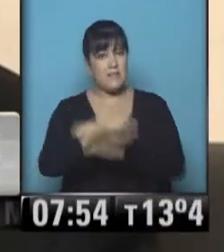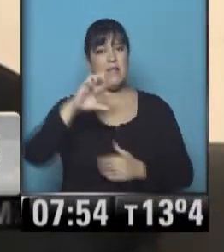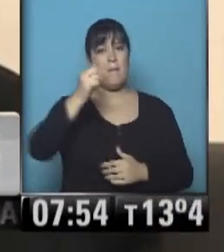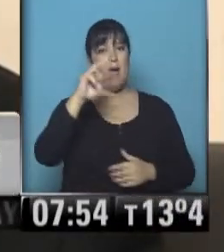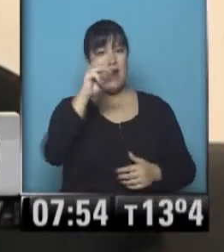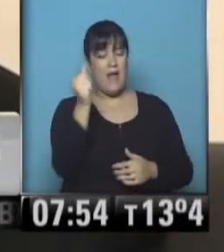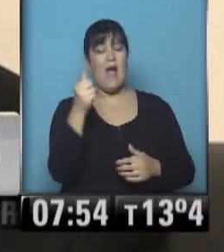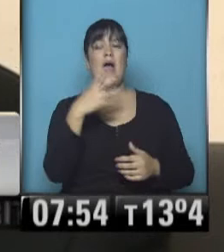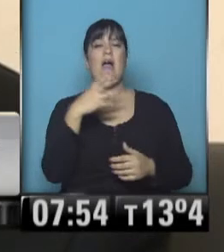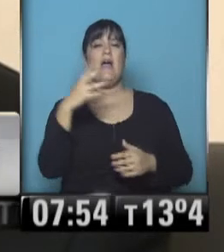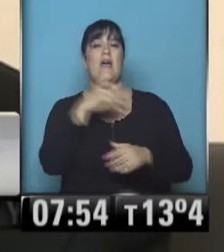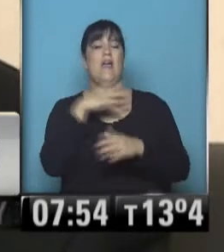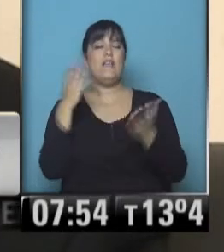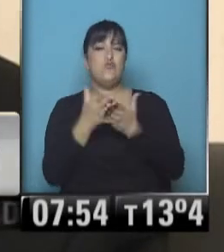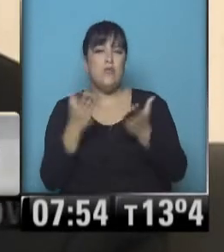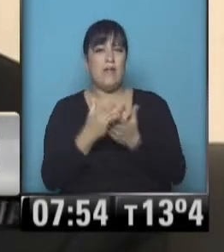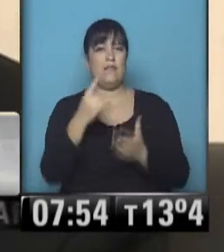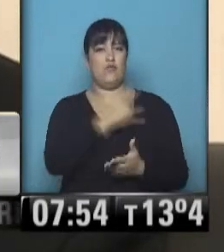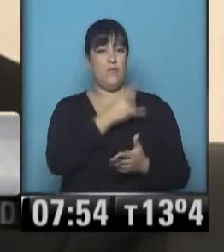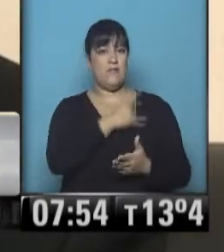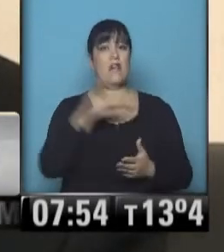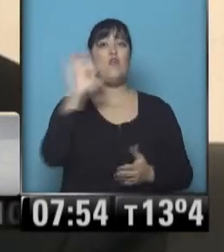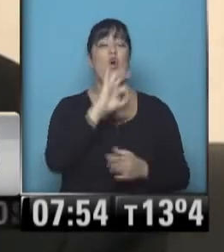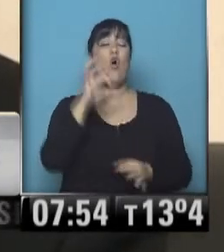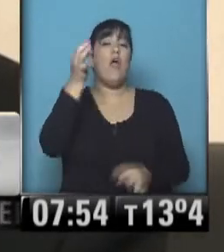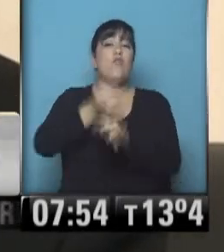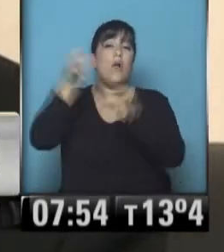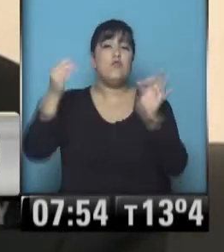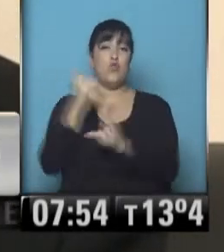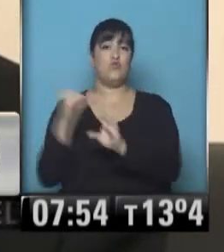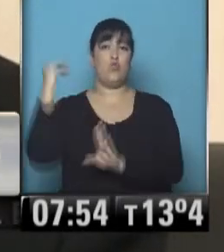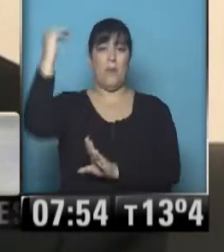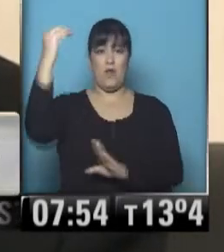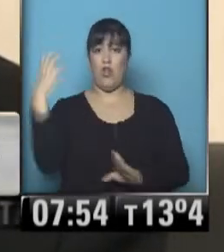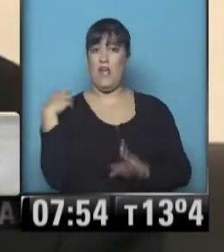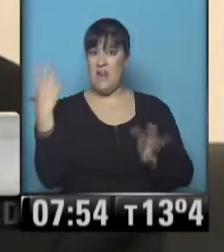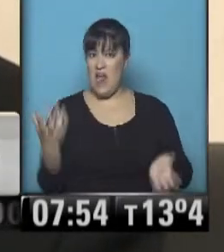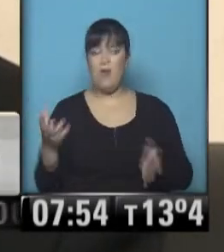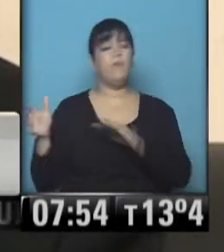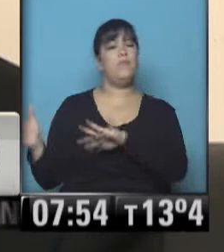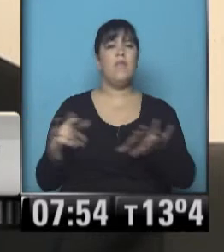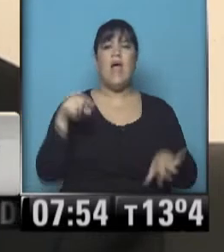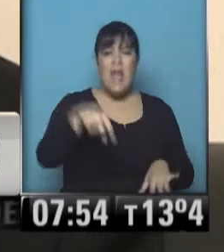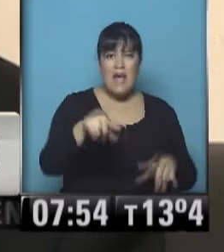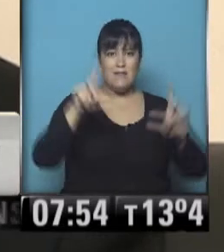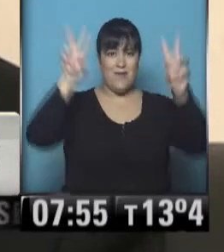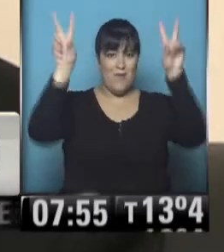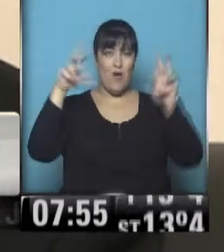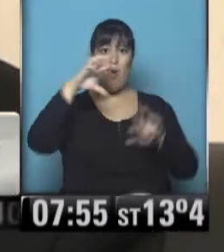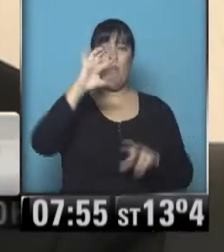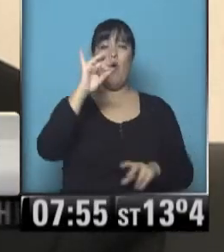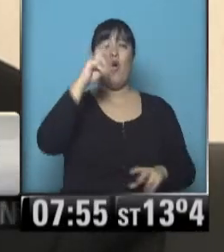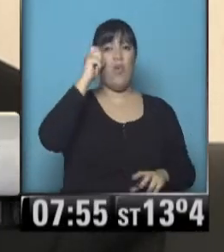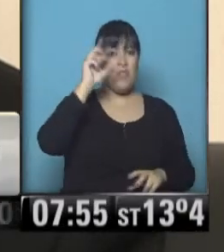o en la Educación Superior en general. Bueno, con esto pretendemos abarcar todas las dimensiones, incluso las